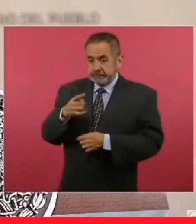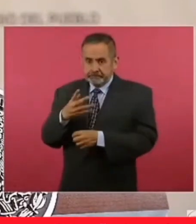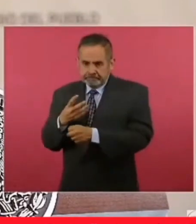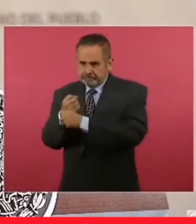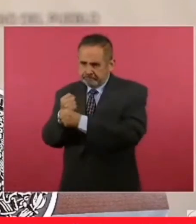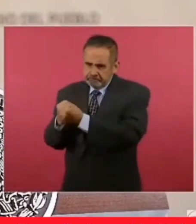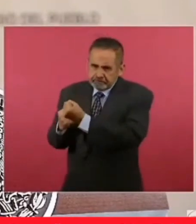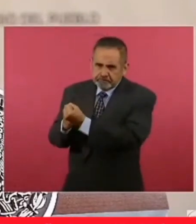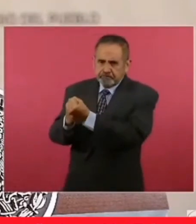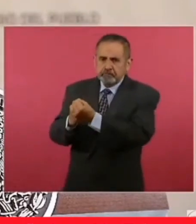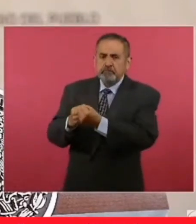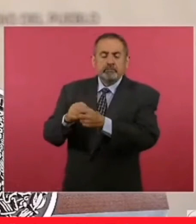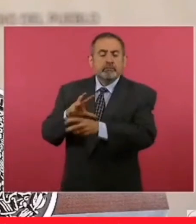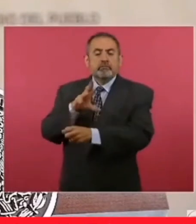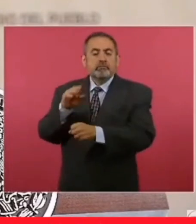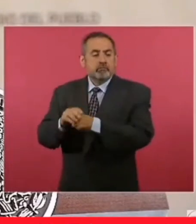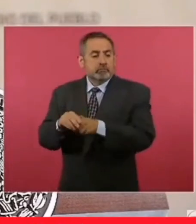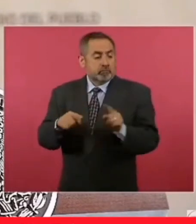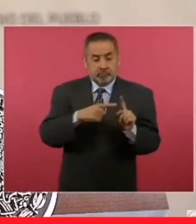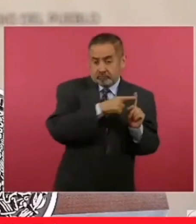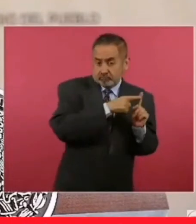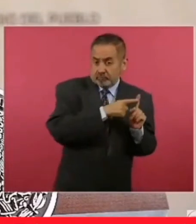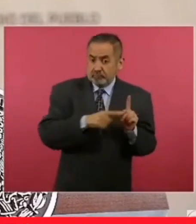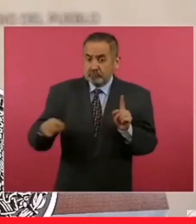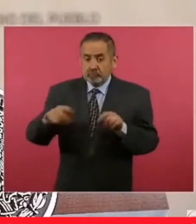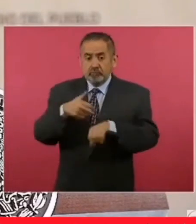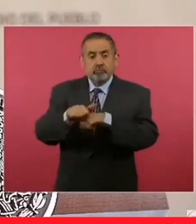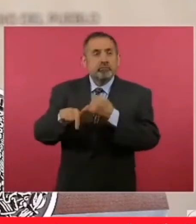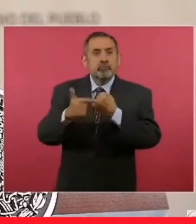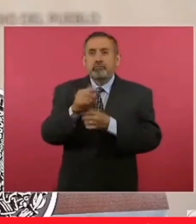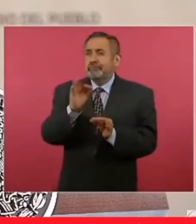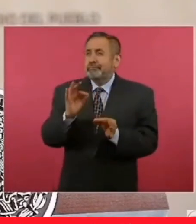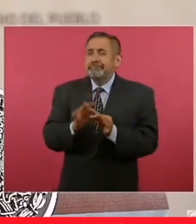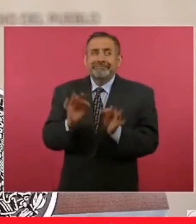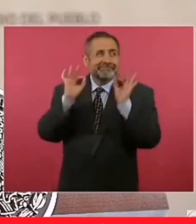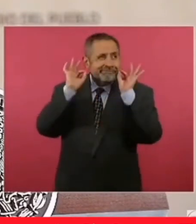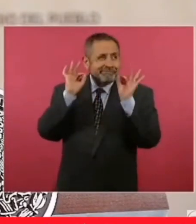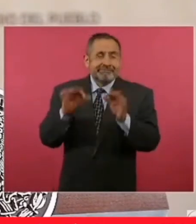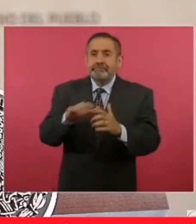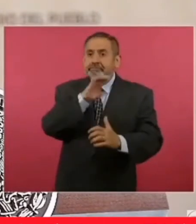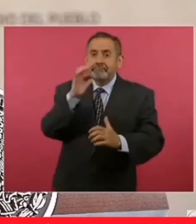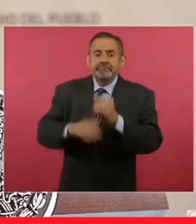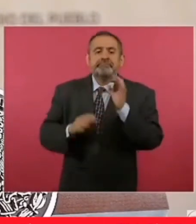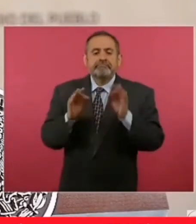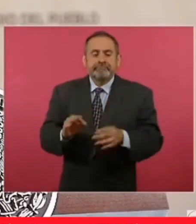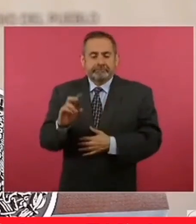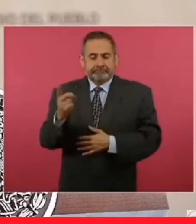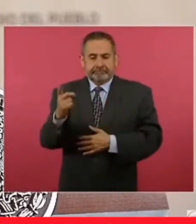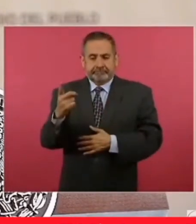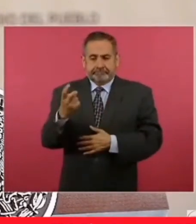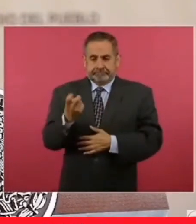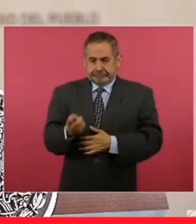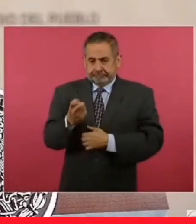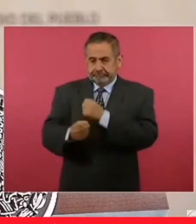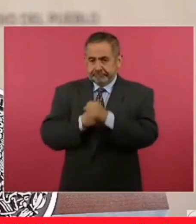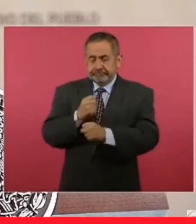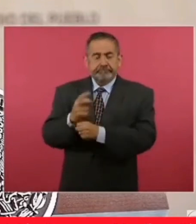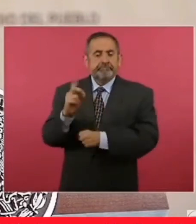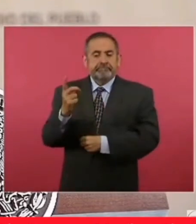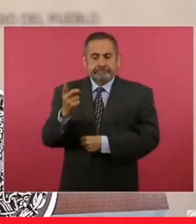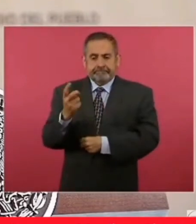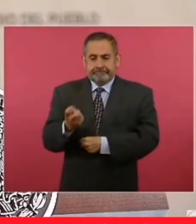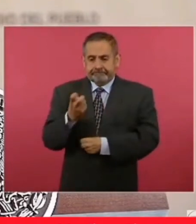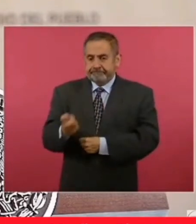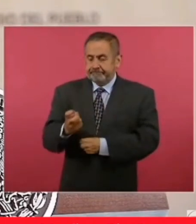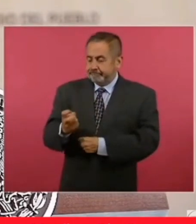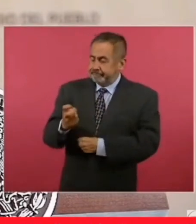reforzamiento total de la línea 12 del metro estará listo en diciembre de este año. En diciembre de